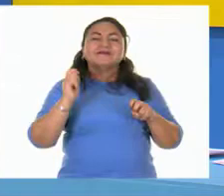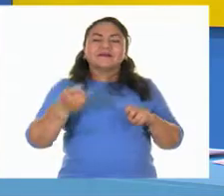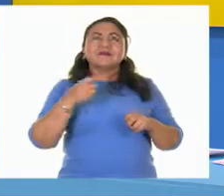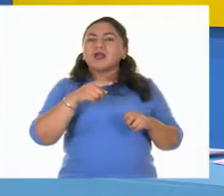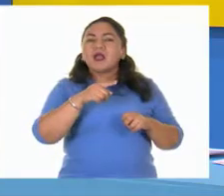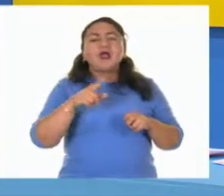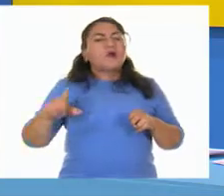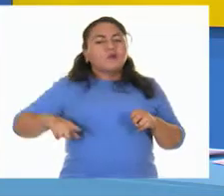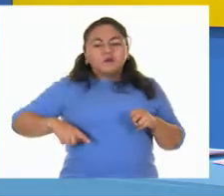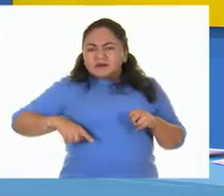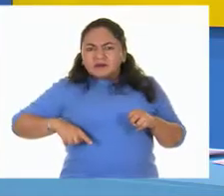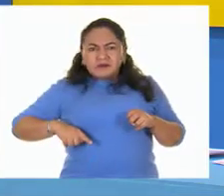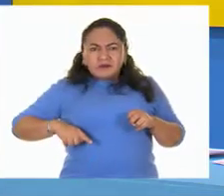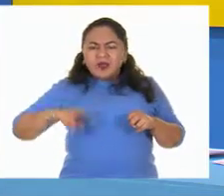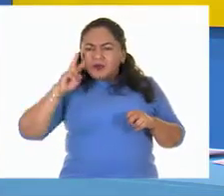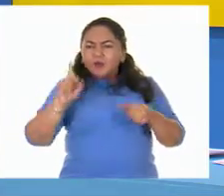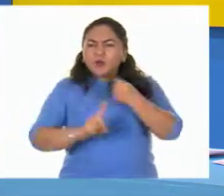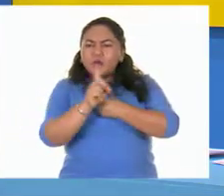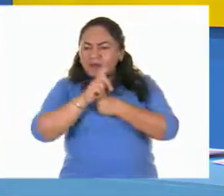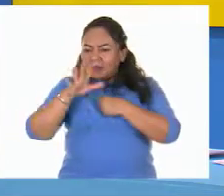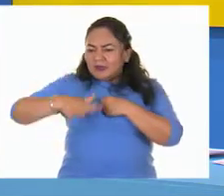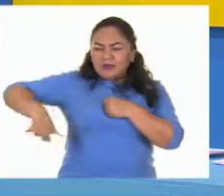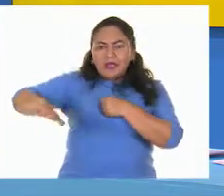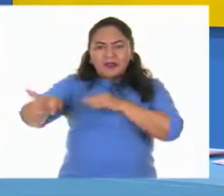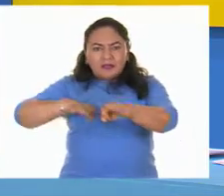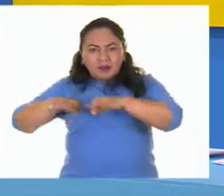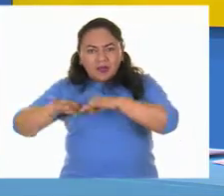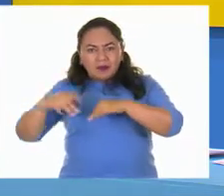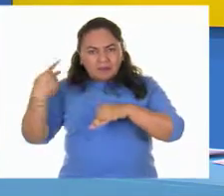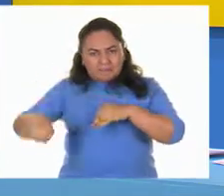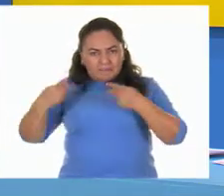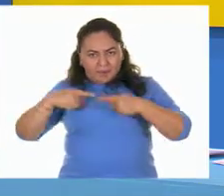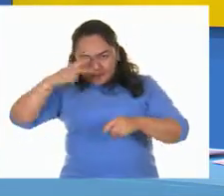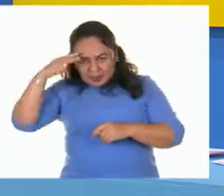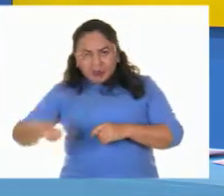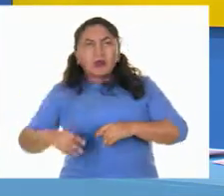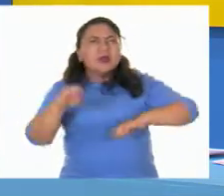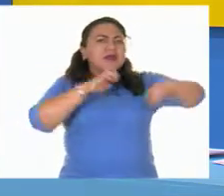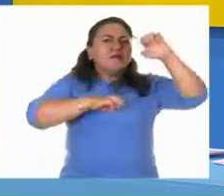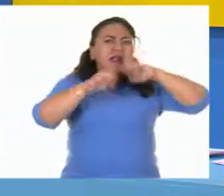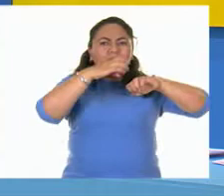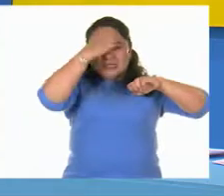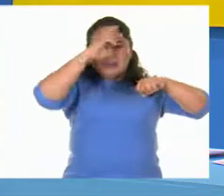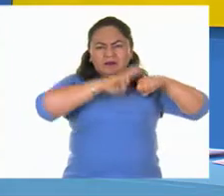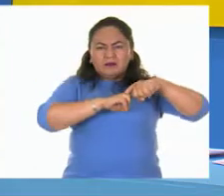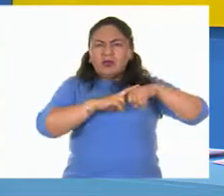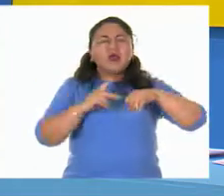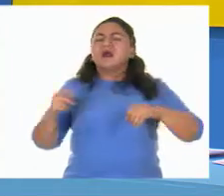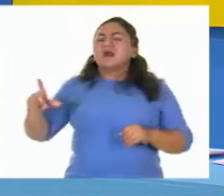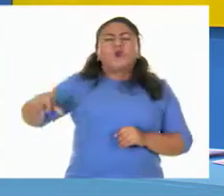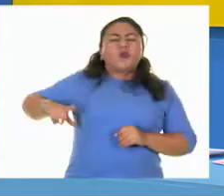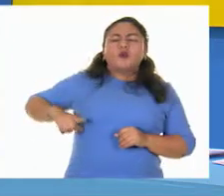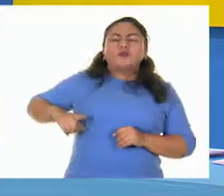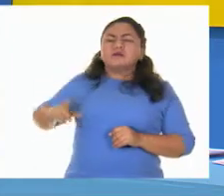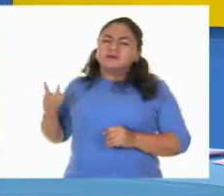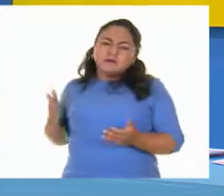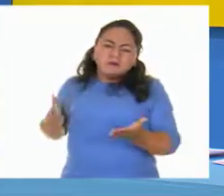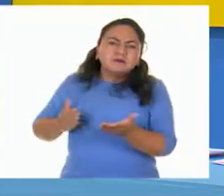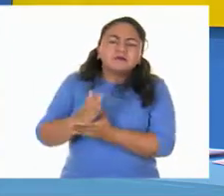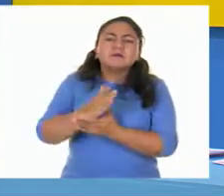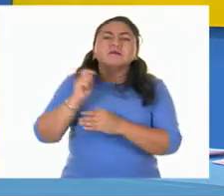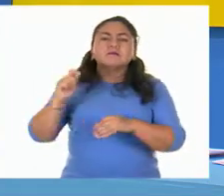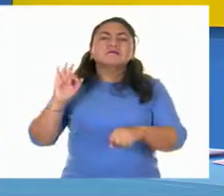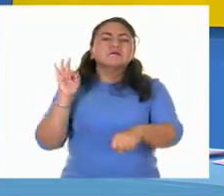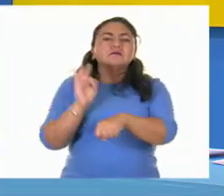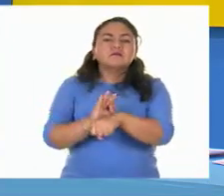su intervención en el conflicto entre los trabajadores y las empresas al presentarse como el defensor del artículo